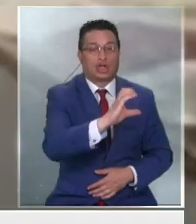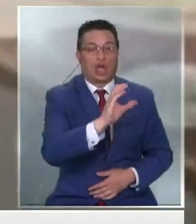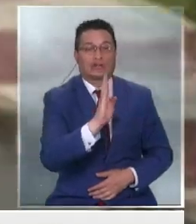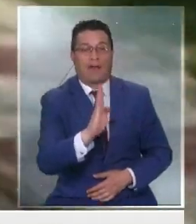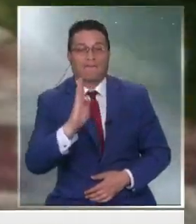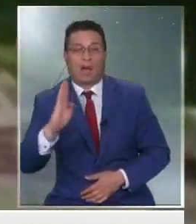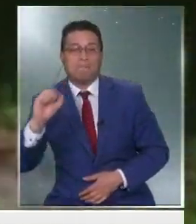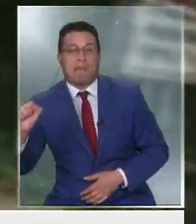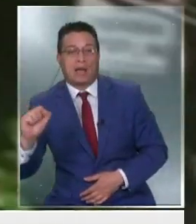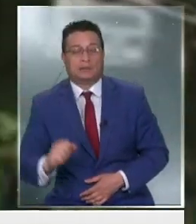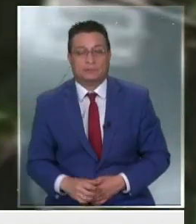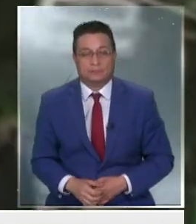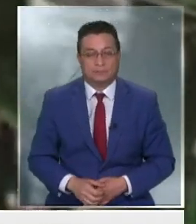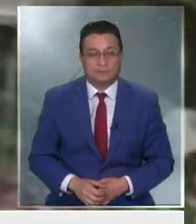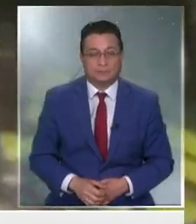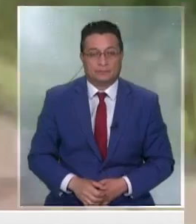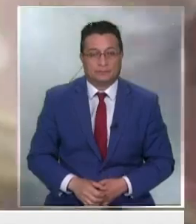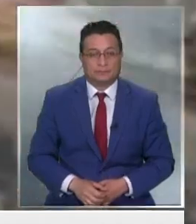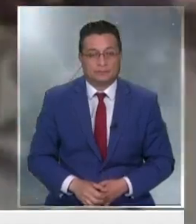Cochabamba.